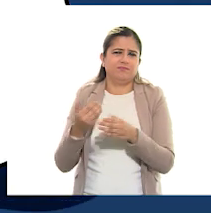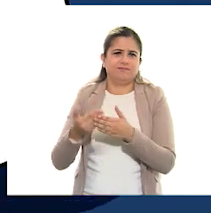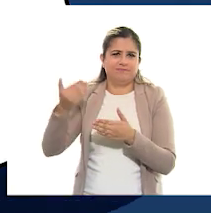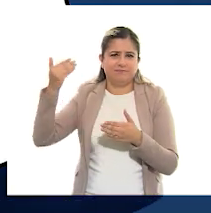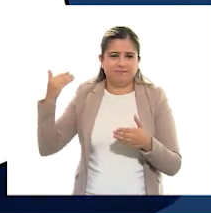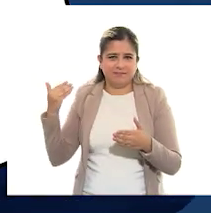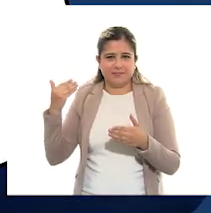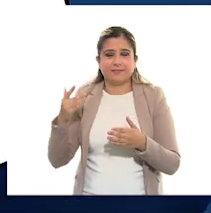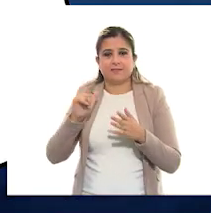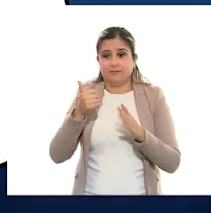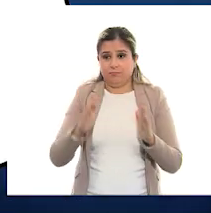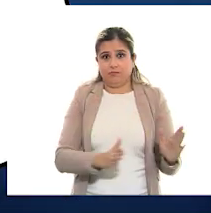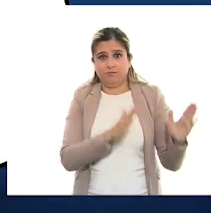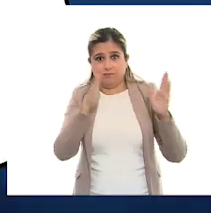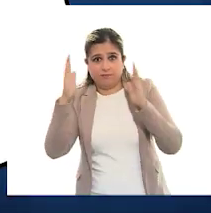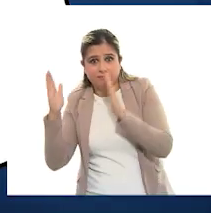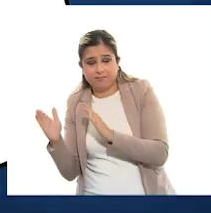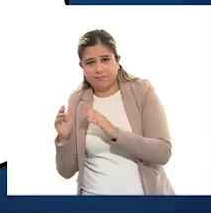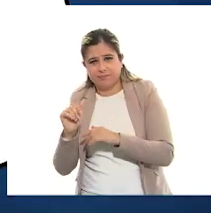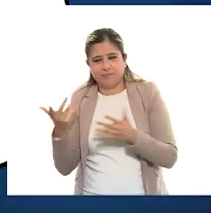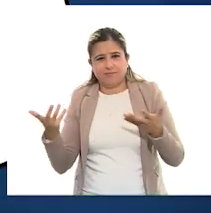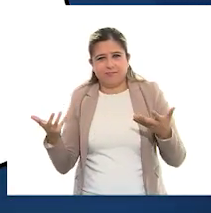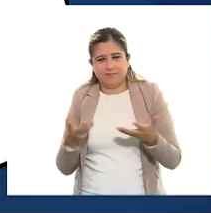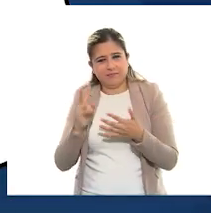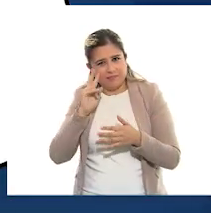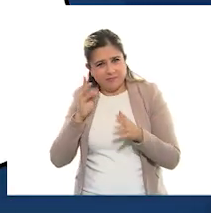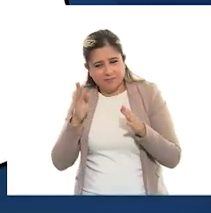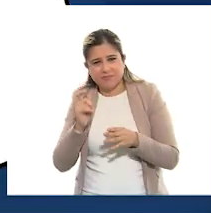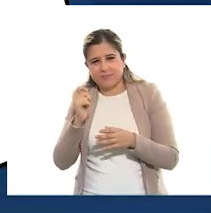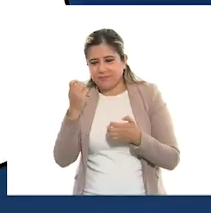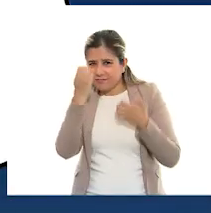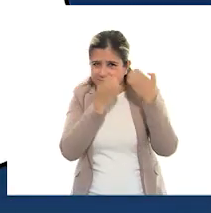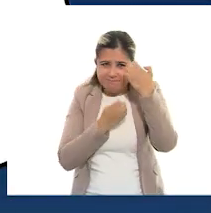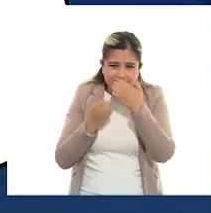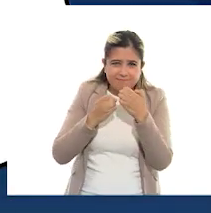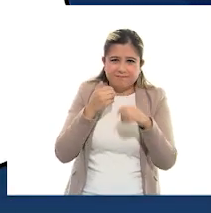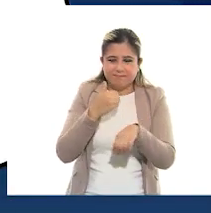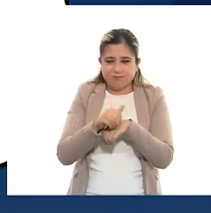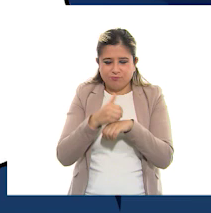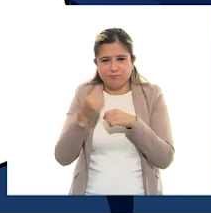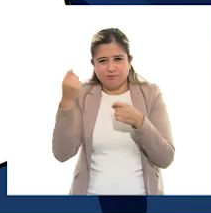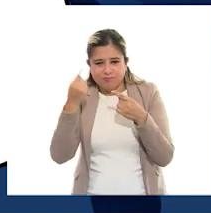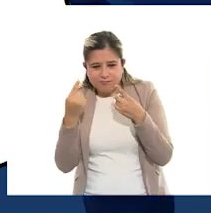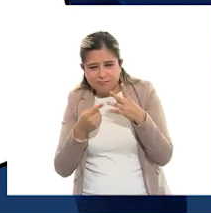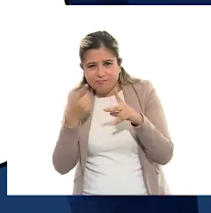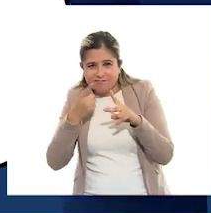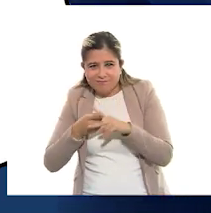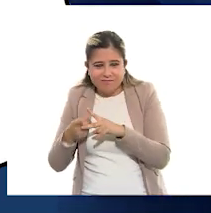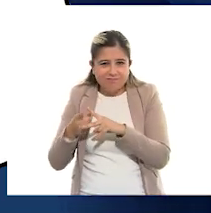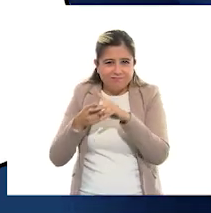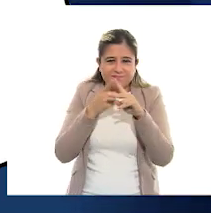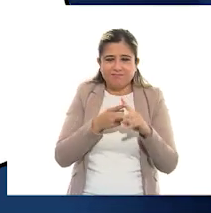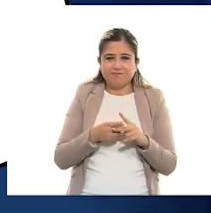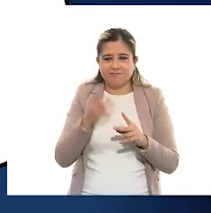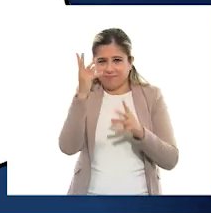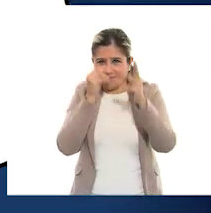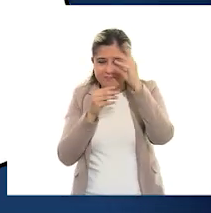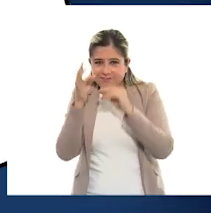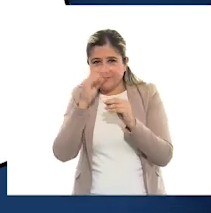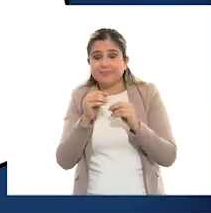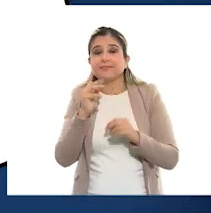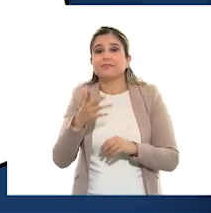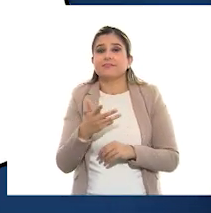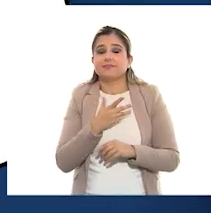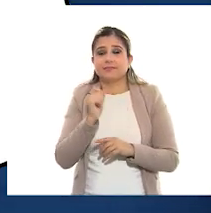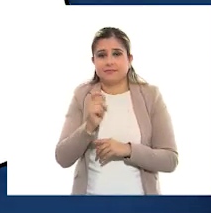La siguiente parte, donde se refiere a evaluar las cantidades de forma innata o a través de una forma aprendida, a pesar de